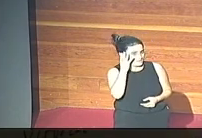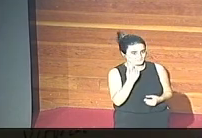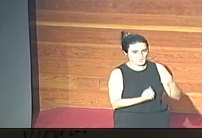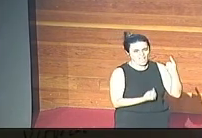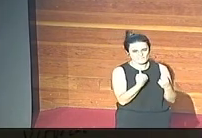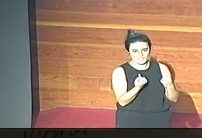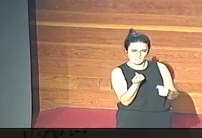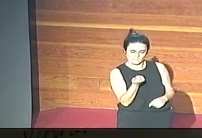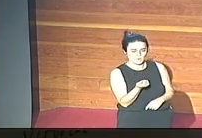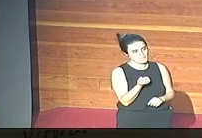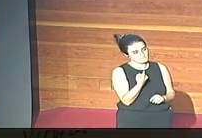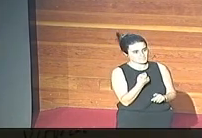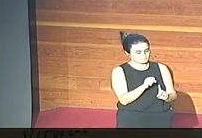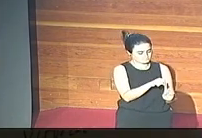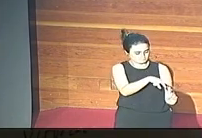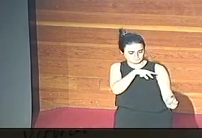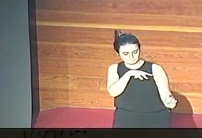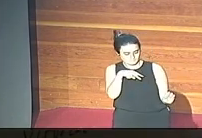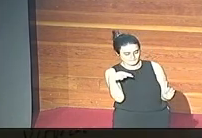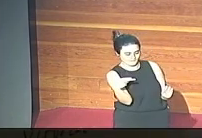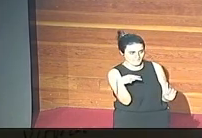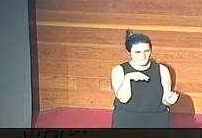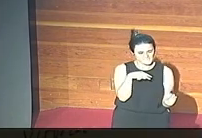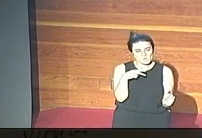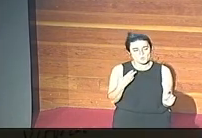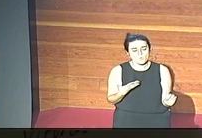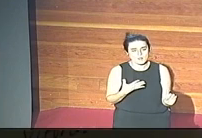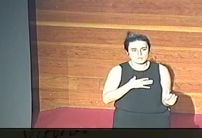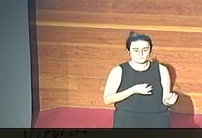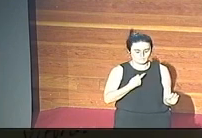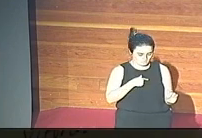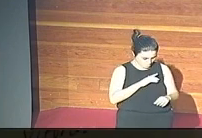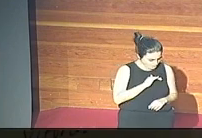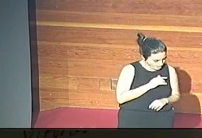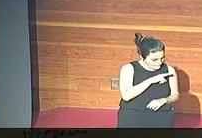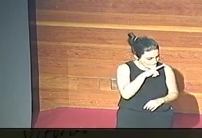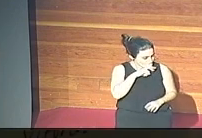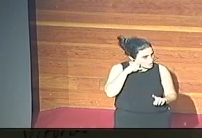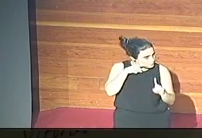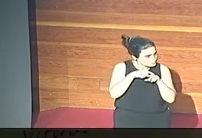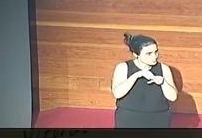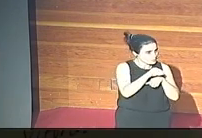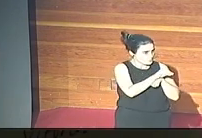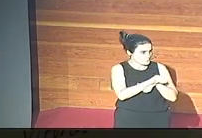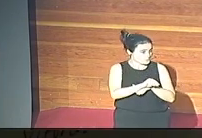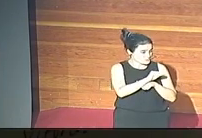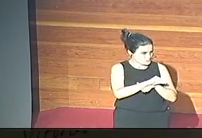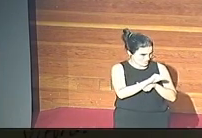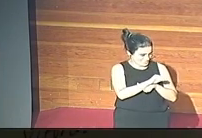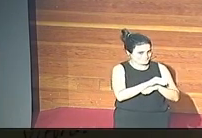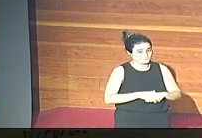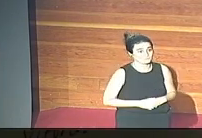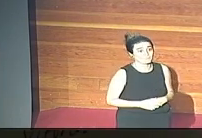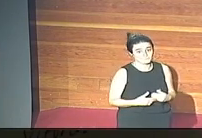poco de perspectiva a lo mejor podemos valorar un poco más lo que tenemos para cuidarlo y nosotros bueno pues